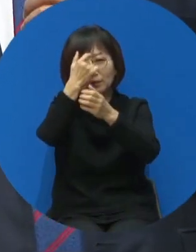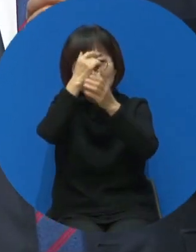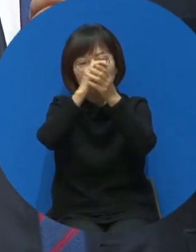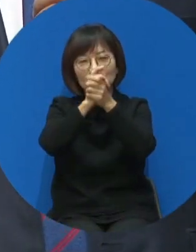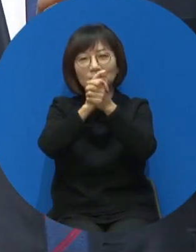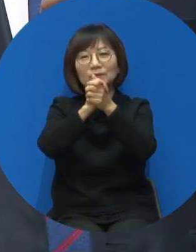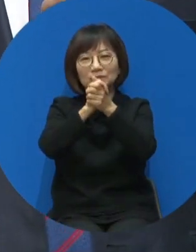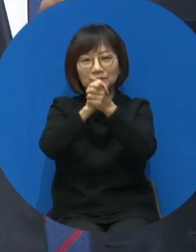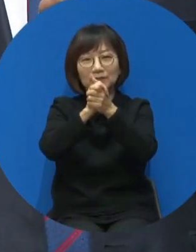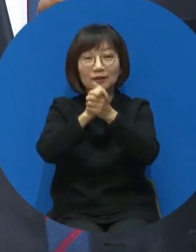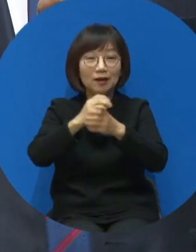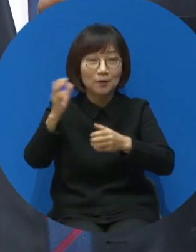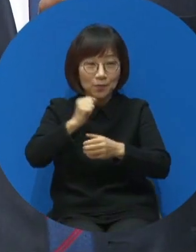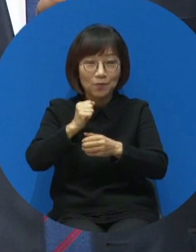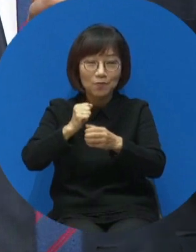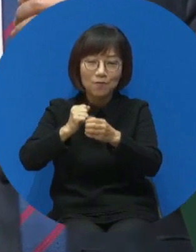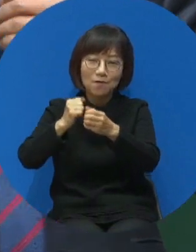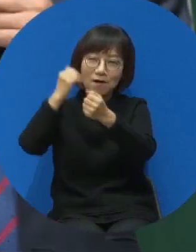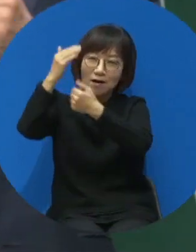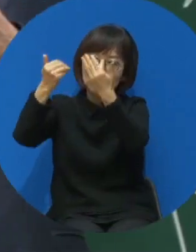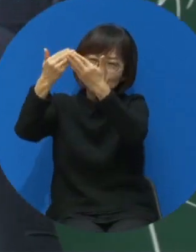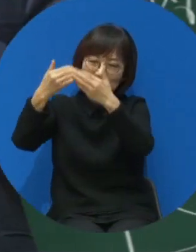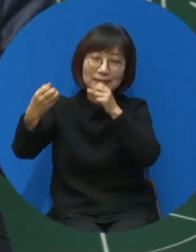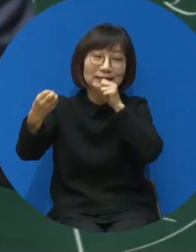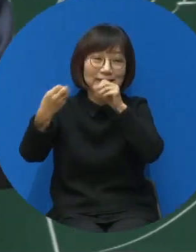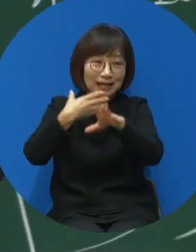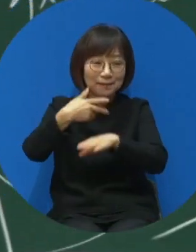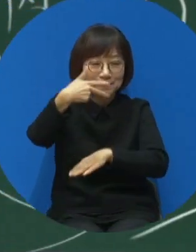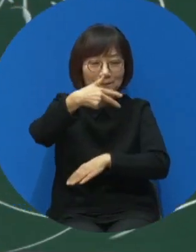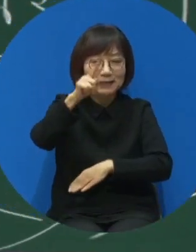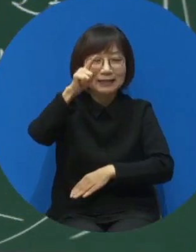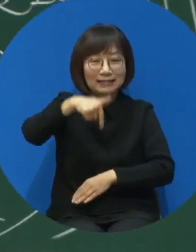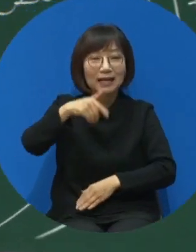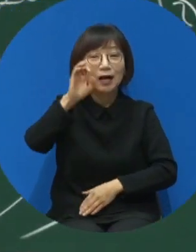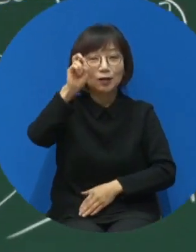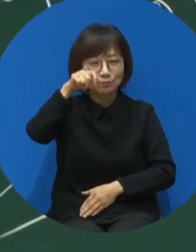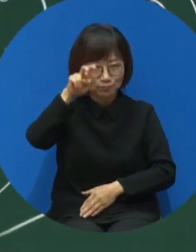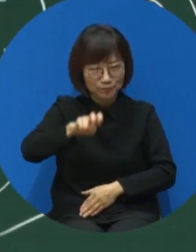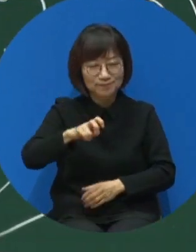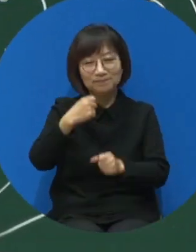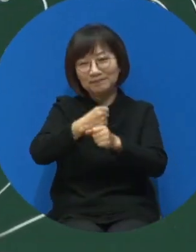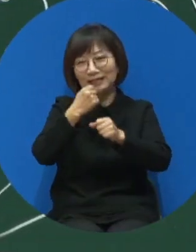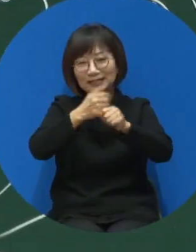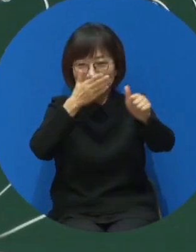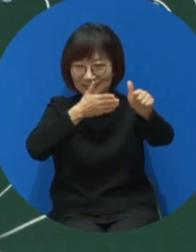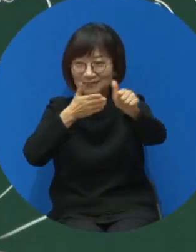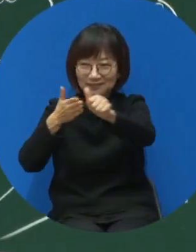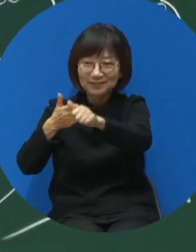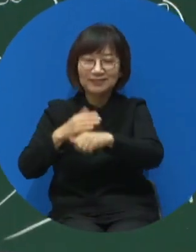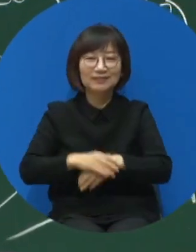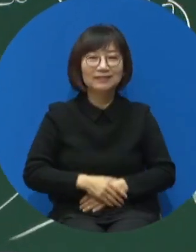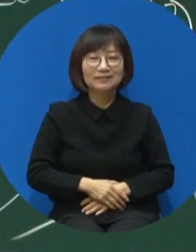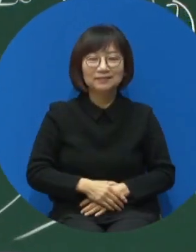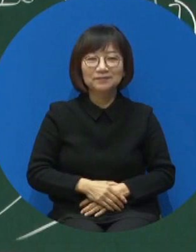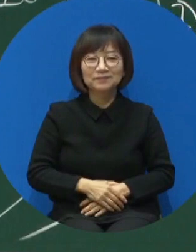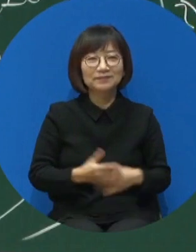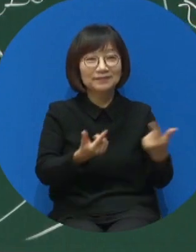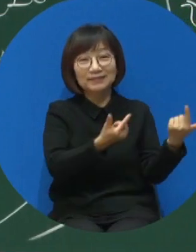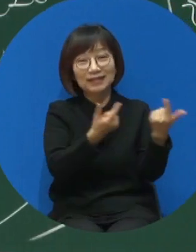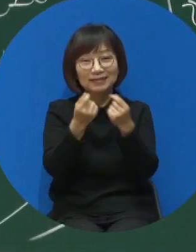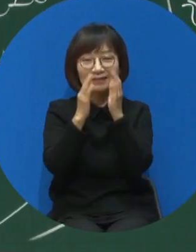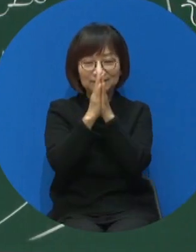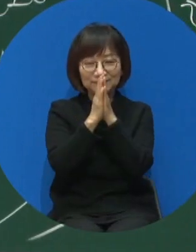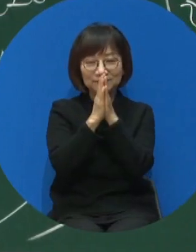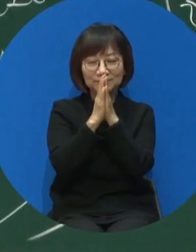chau fútbol del miedo que eso que es teniendo el puente y con eso se hace en una obra maestra para ver respuestas continuamente que todavía